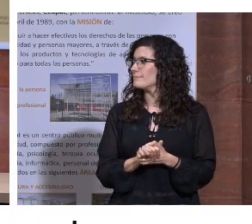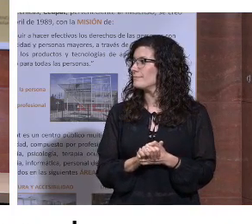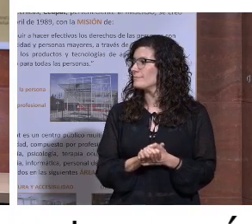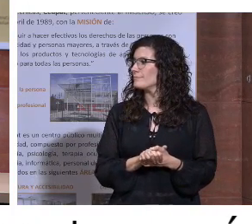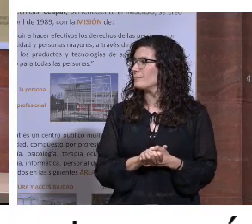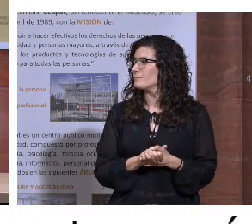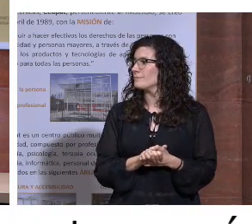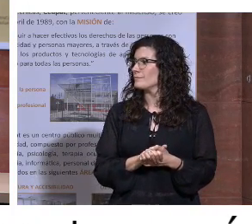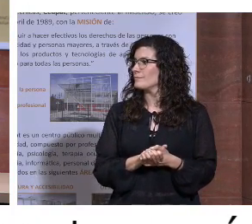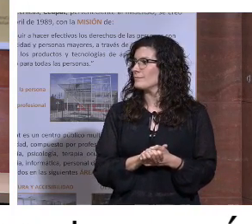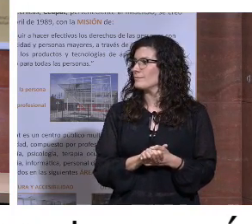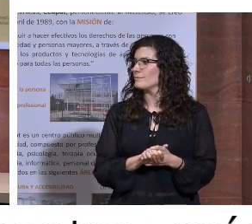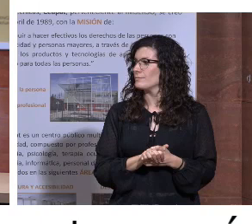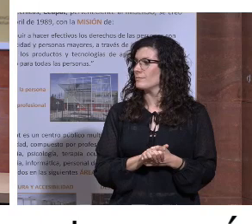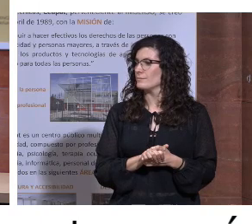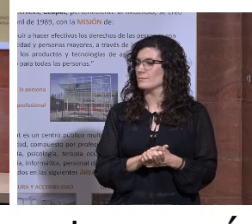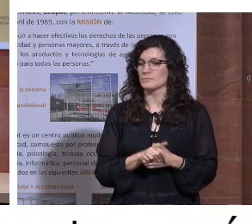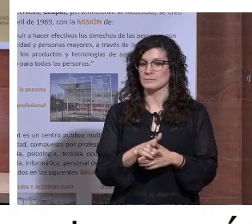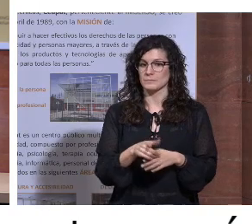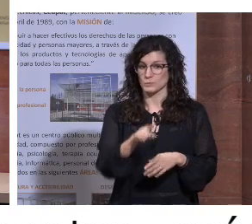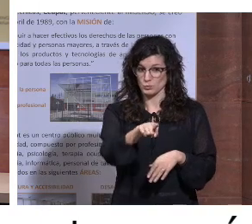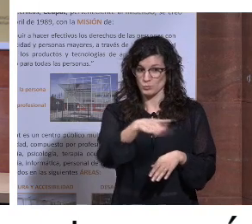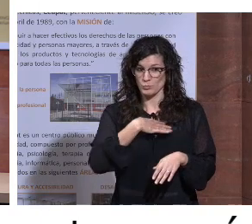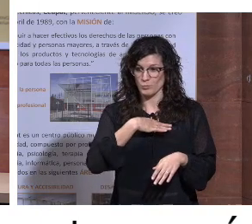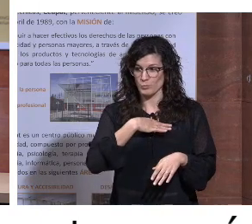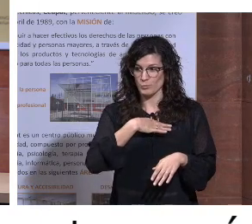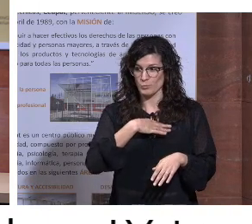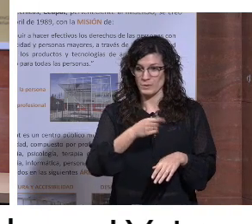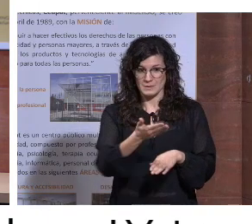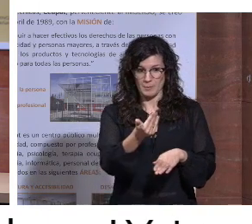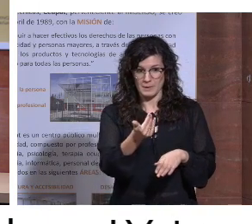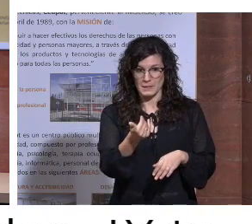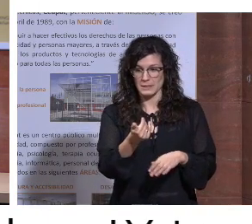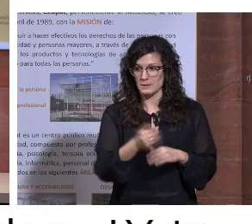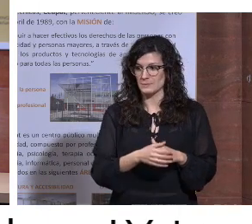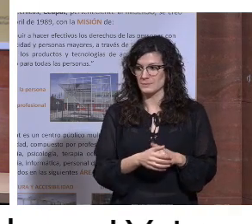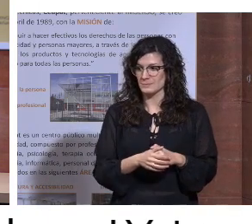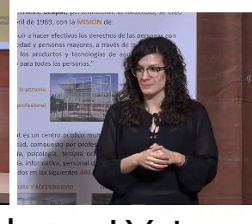nos vamos a perder. ¿Y te importa venir un momentito? Sí.